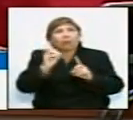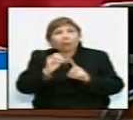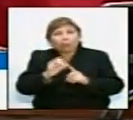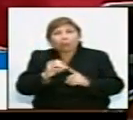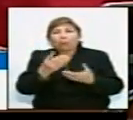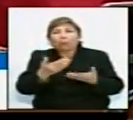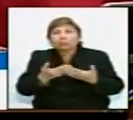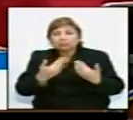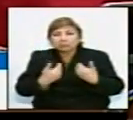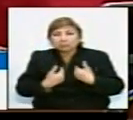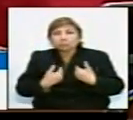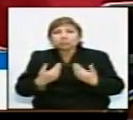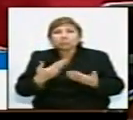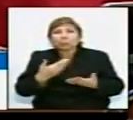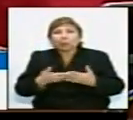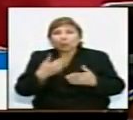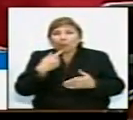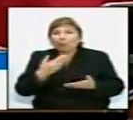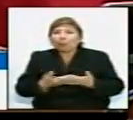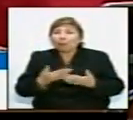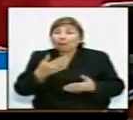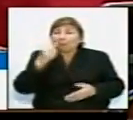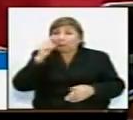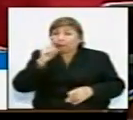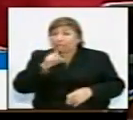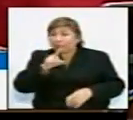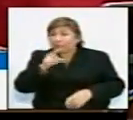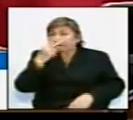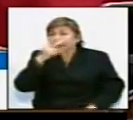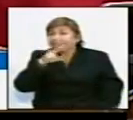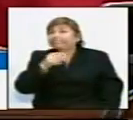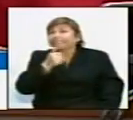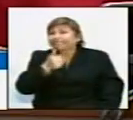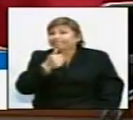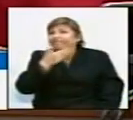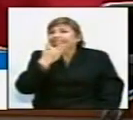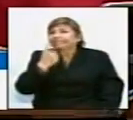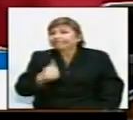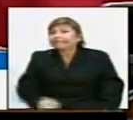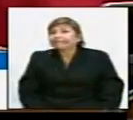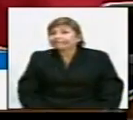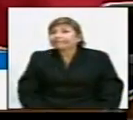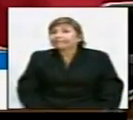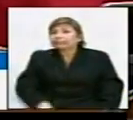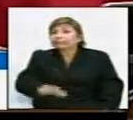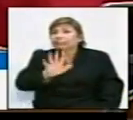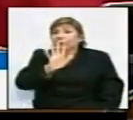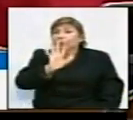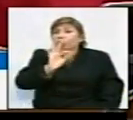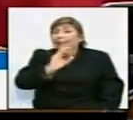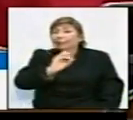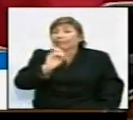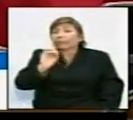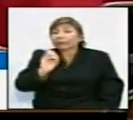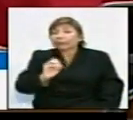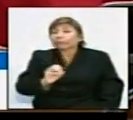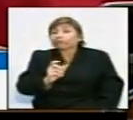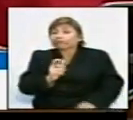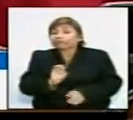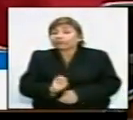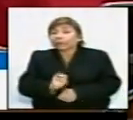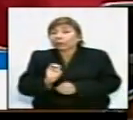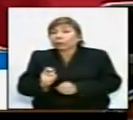cambio, como hemos mencionado, son focalizar mejor la intervención del Ministerio. 97% de los productores pertenecen a la agricultura